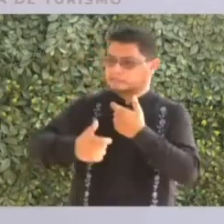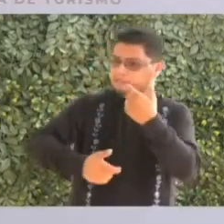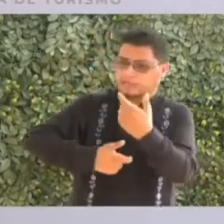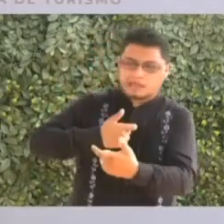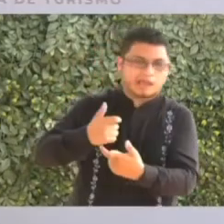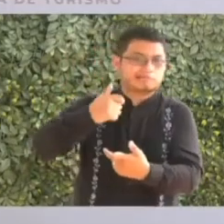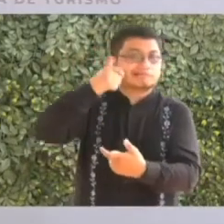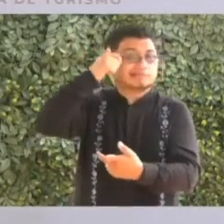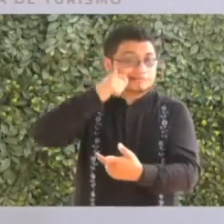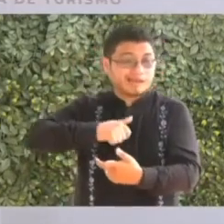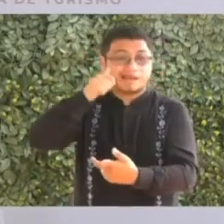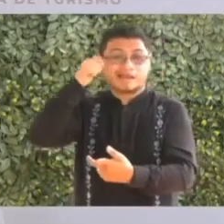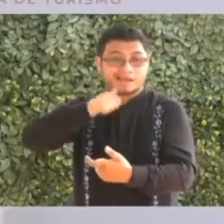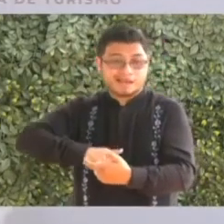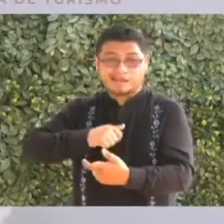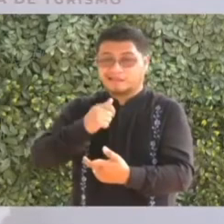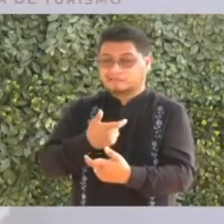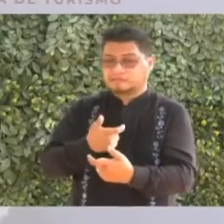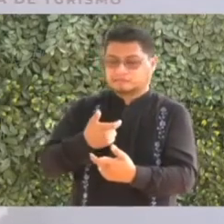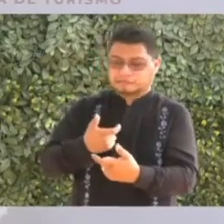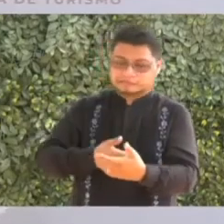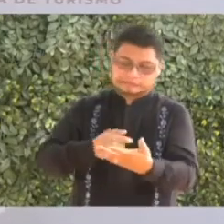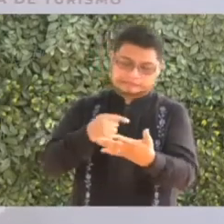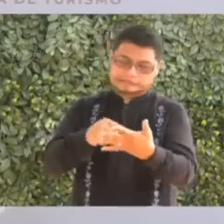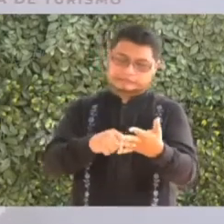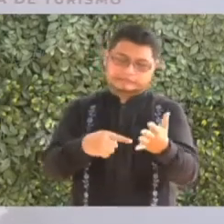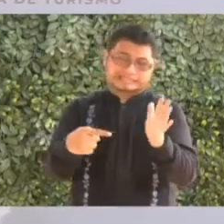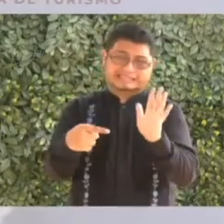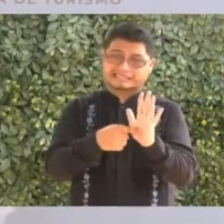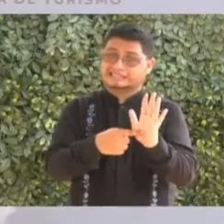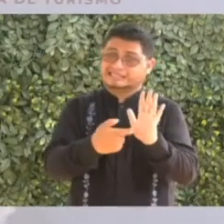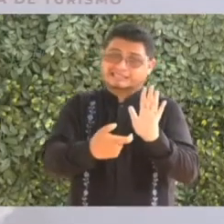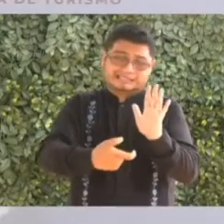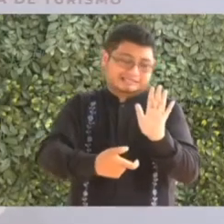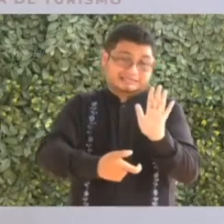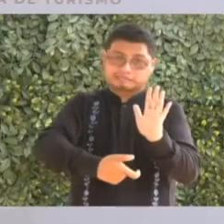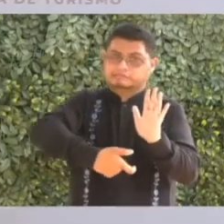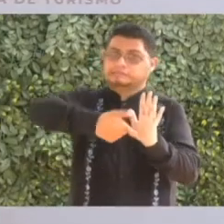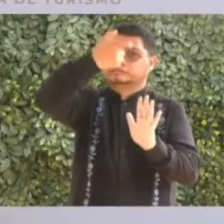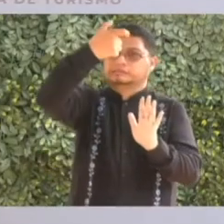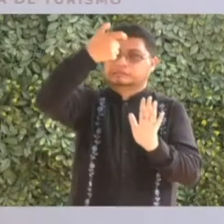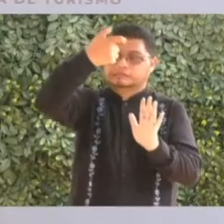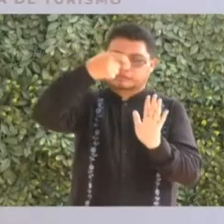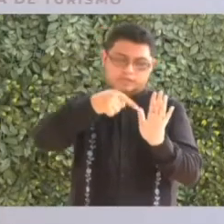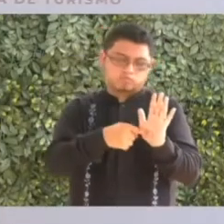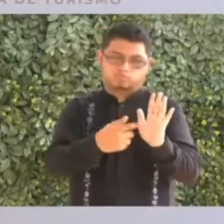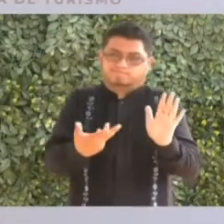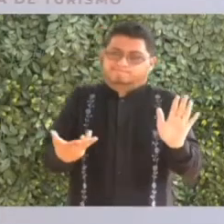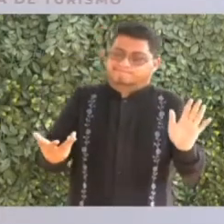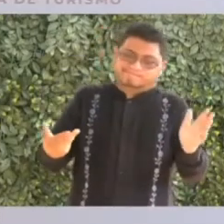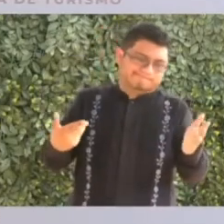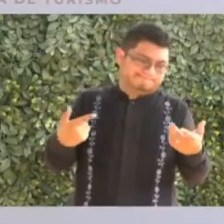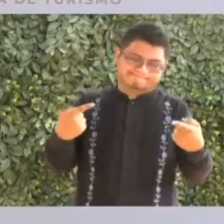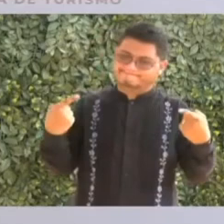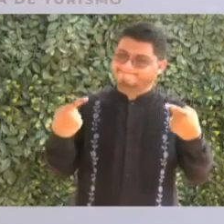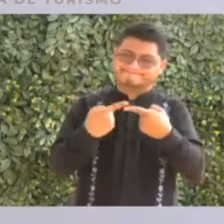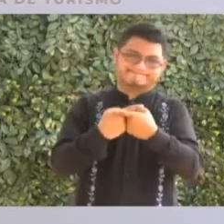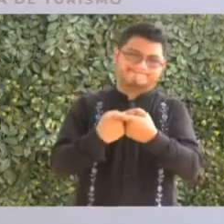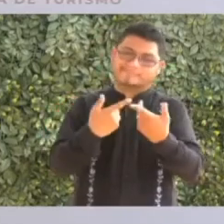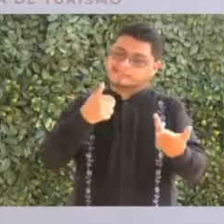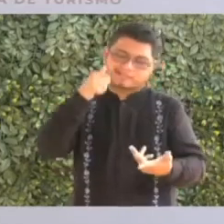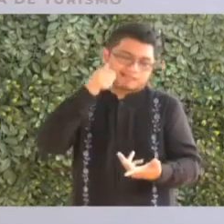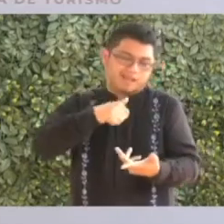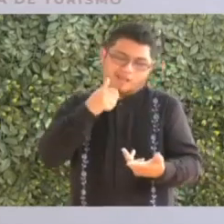se ampliaba por cualquier causa o razón. Siempre había